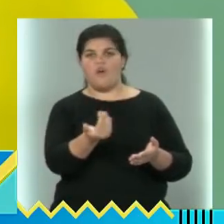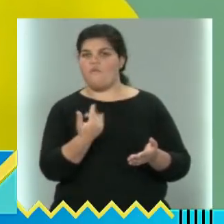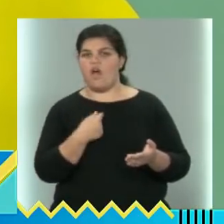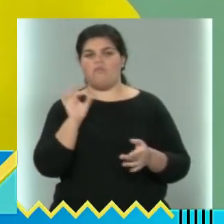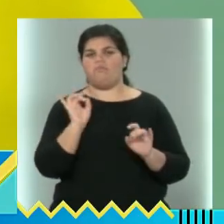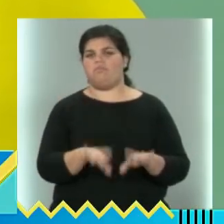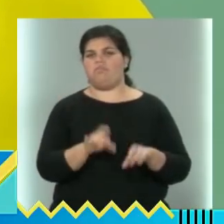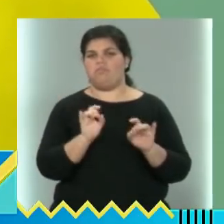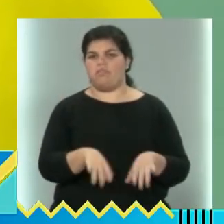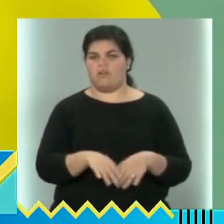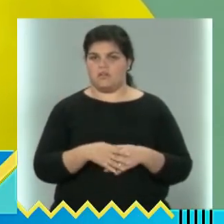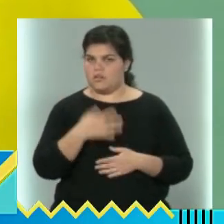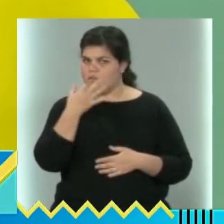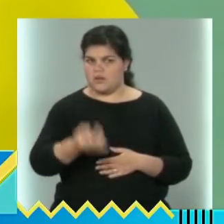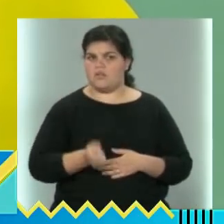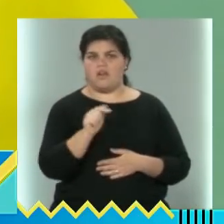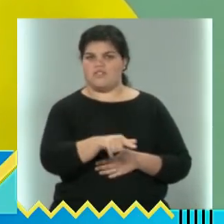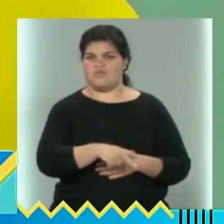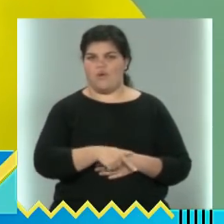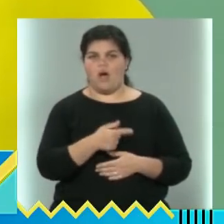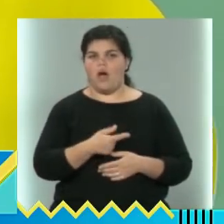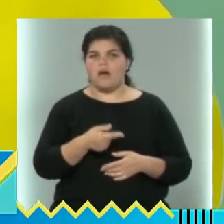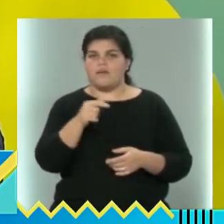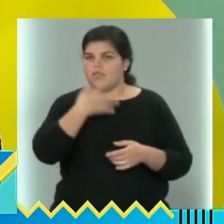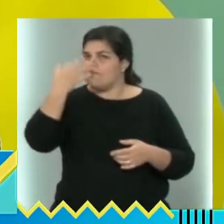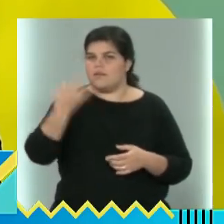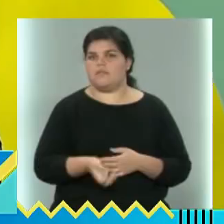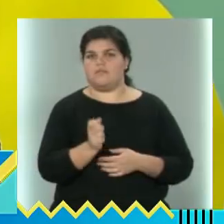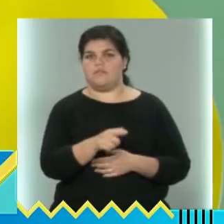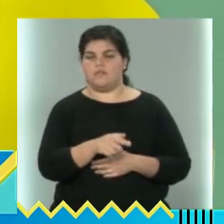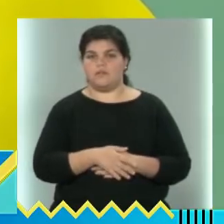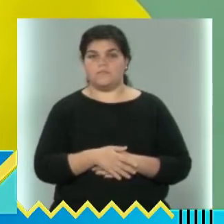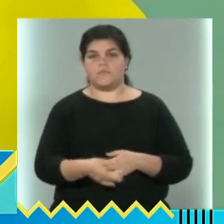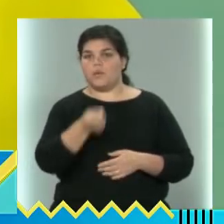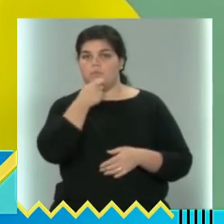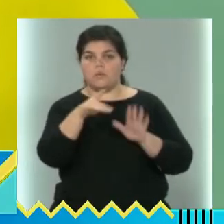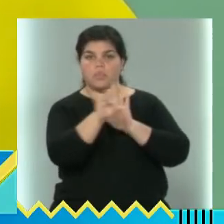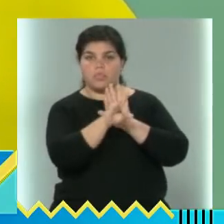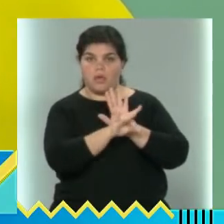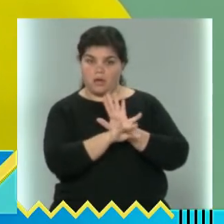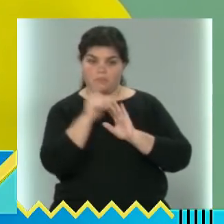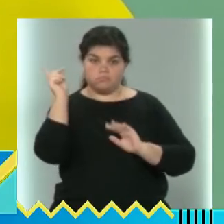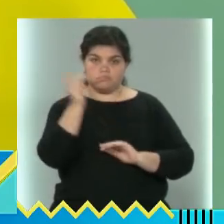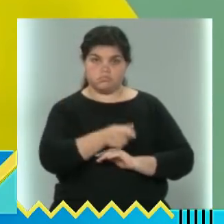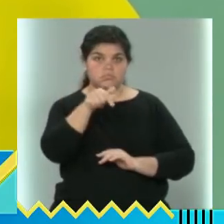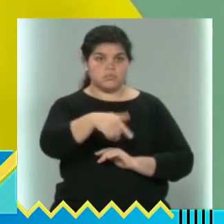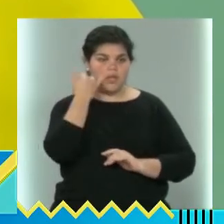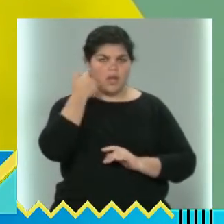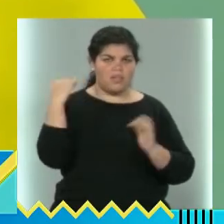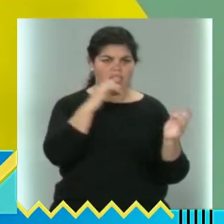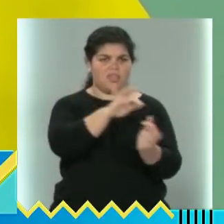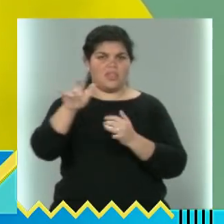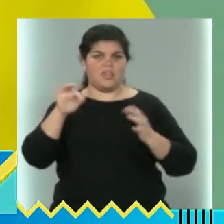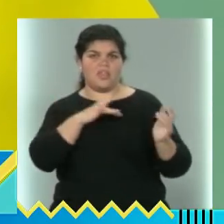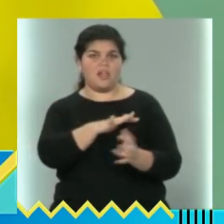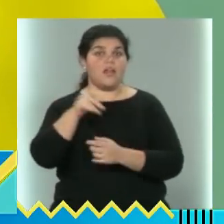que tenía que ejercer. Eso es una realidad y no se puede negar. Justamente la elaboración de un decreto como el que ha despertado algún grado de polémica es un